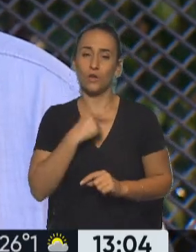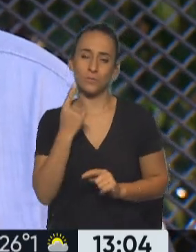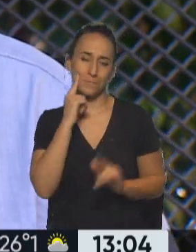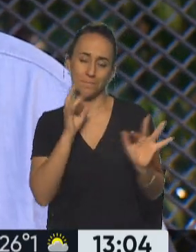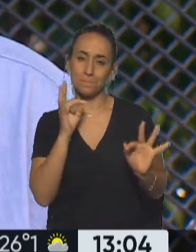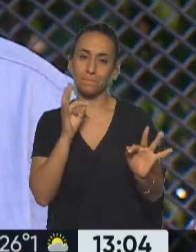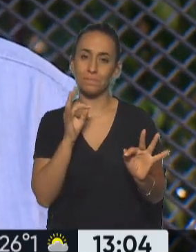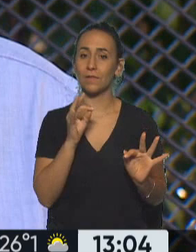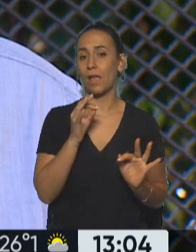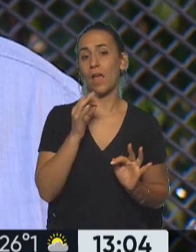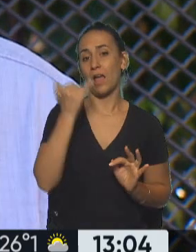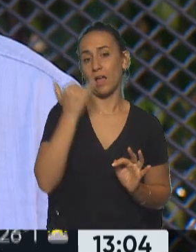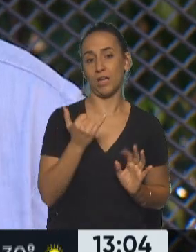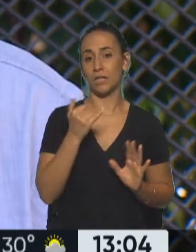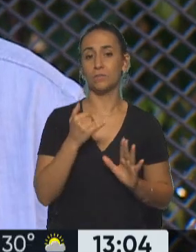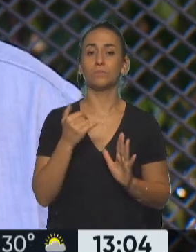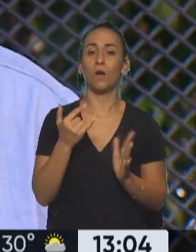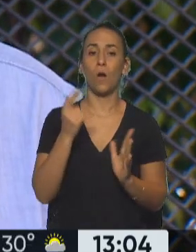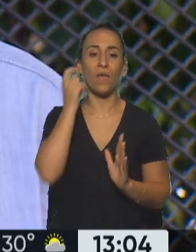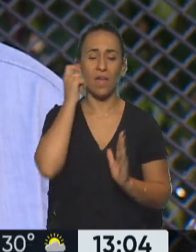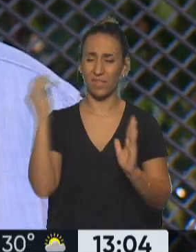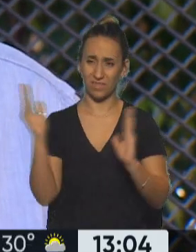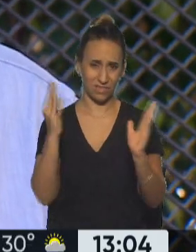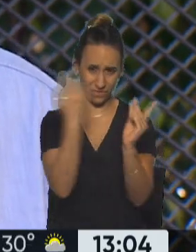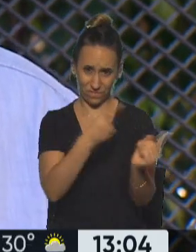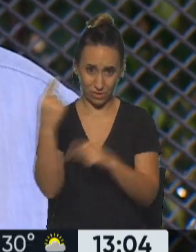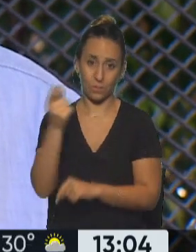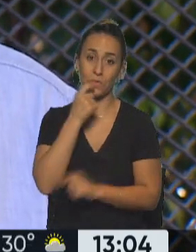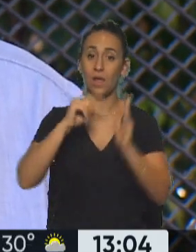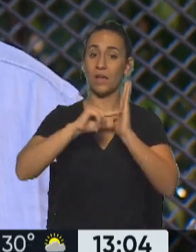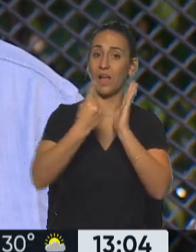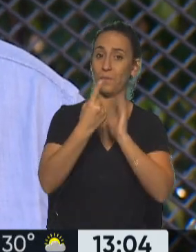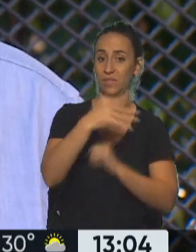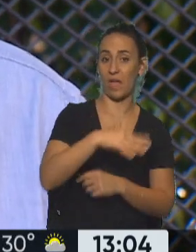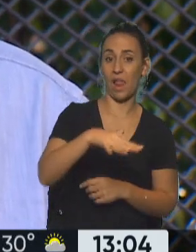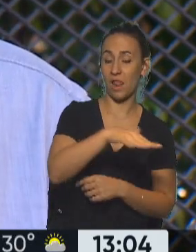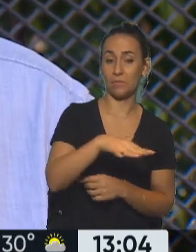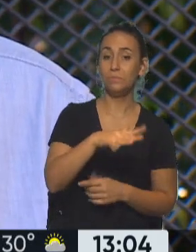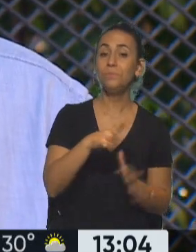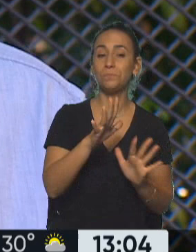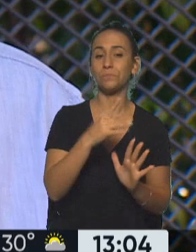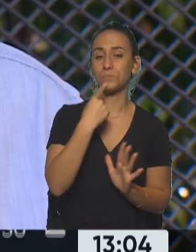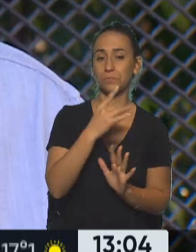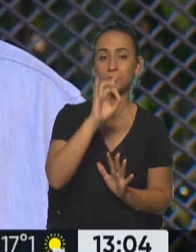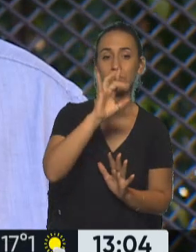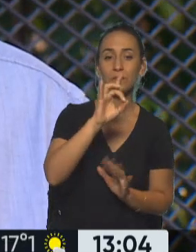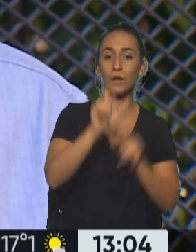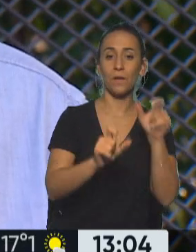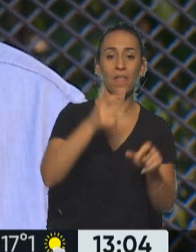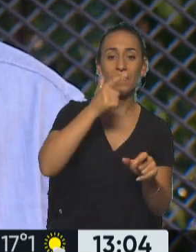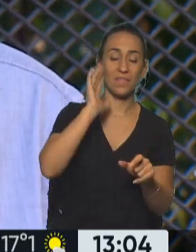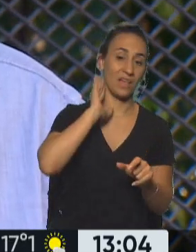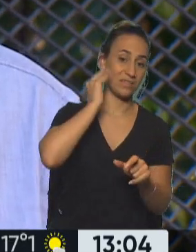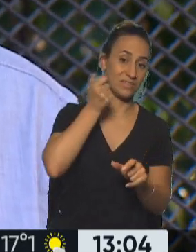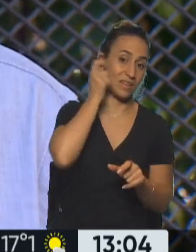es que hay un margen etario muy, muy amplio. Por ejemplo, la Ciudad Autónoma de Buenos Aires prevé que solo los mayores de 16 años puedan